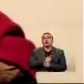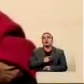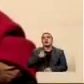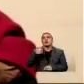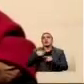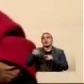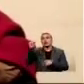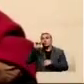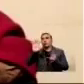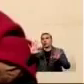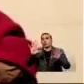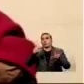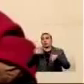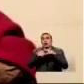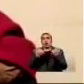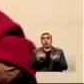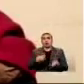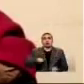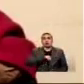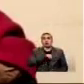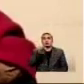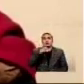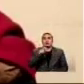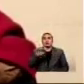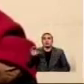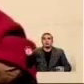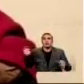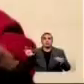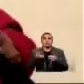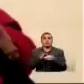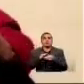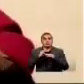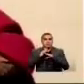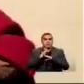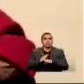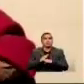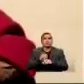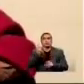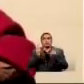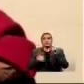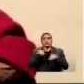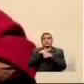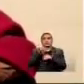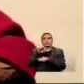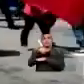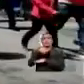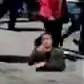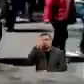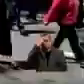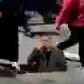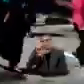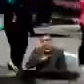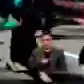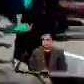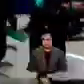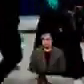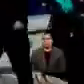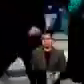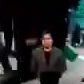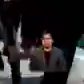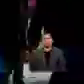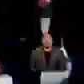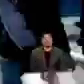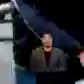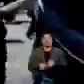ideológicas, pero en este momento necesitamos unir y defender lo que el pueblo ecuatoriano decidió.